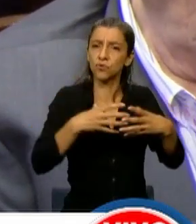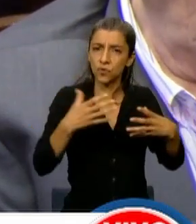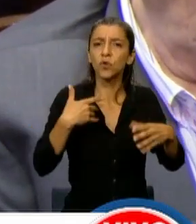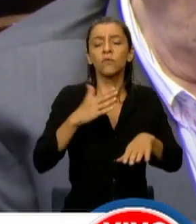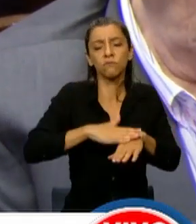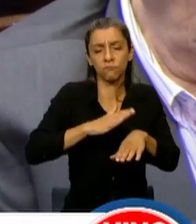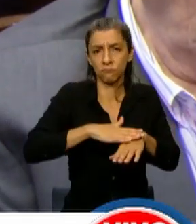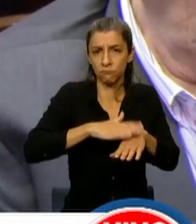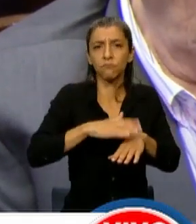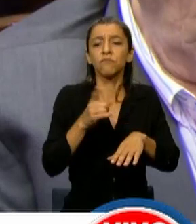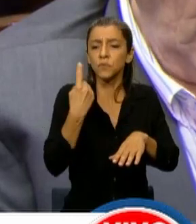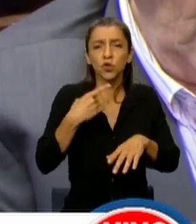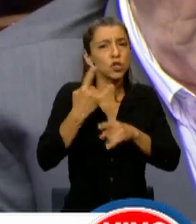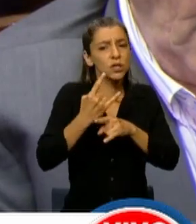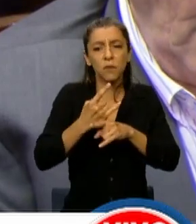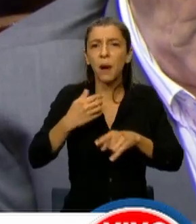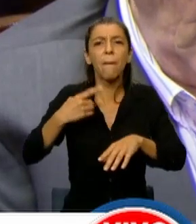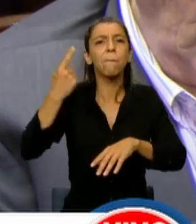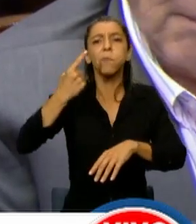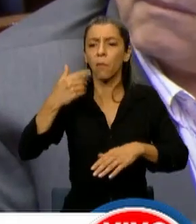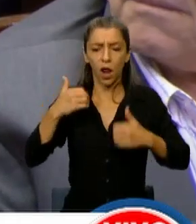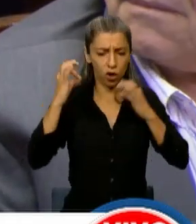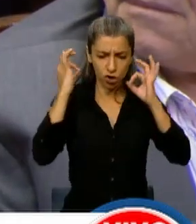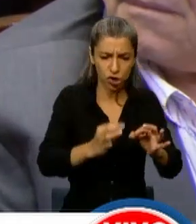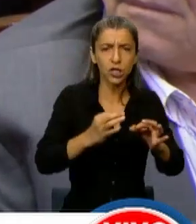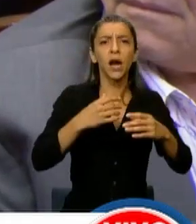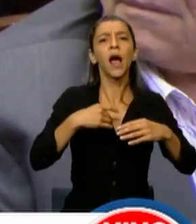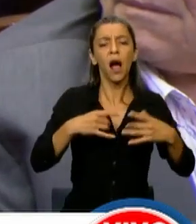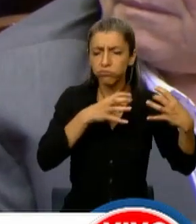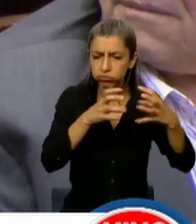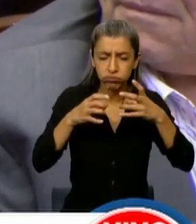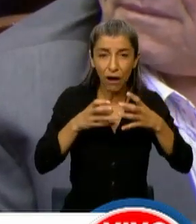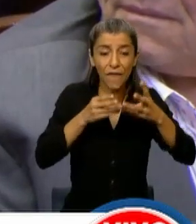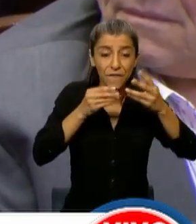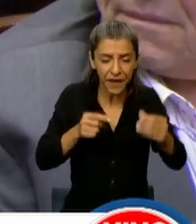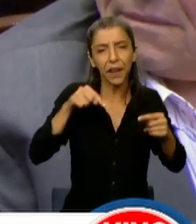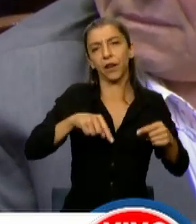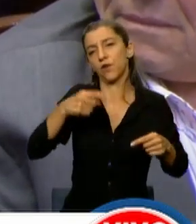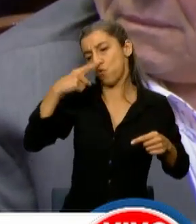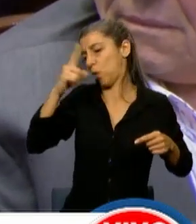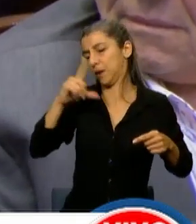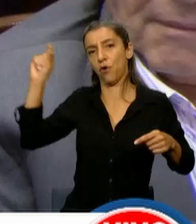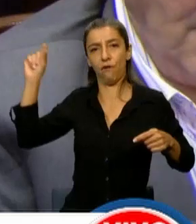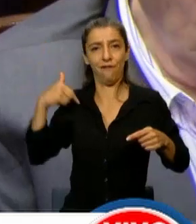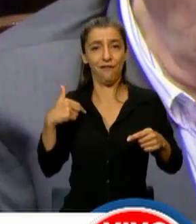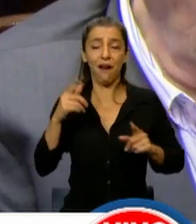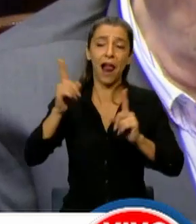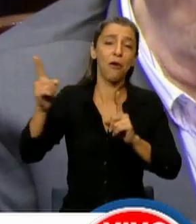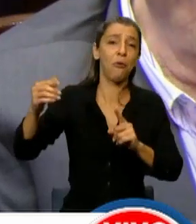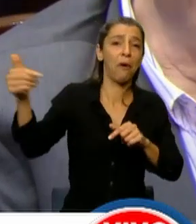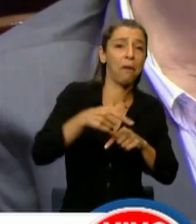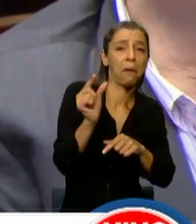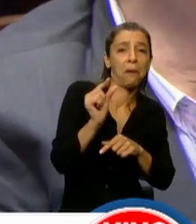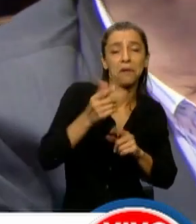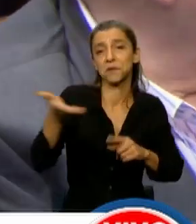en llegar y los últimos en irnos. Y así fue desde el primer momento hasta el final.